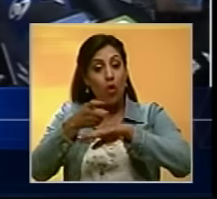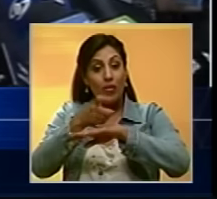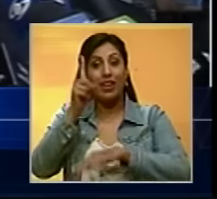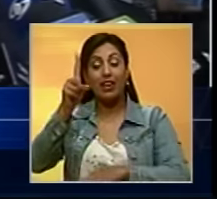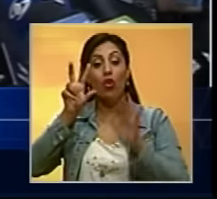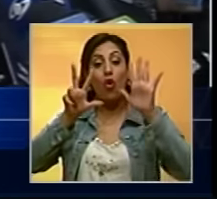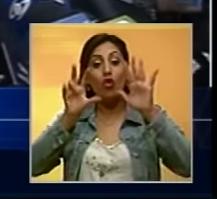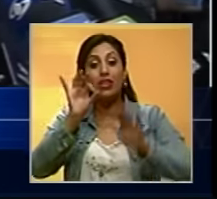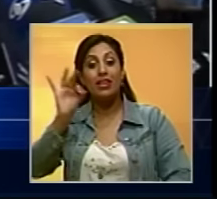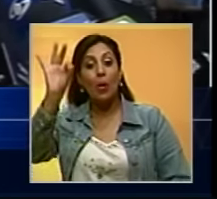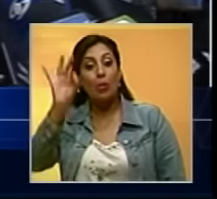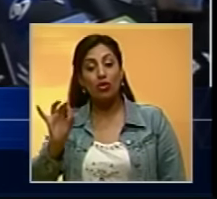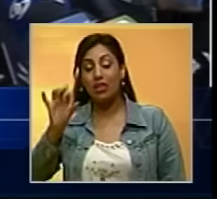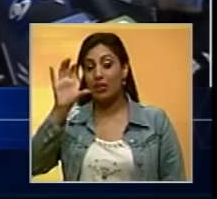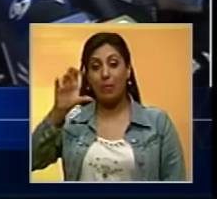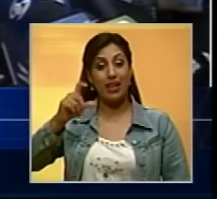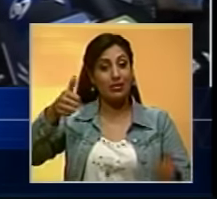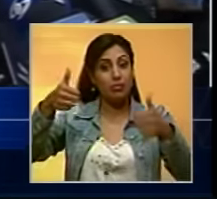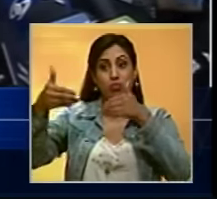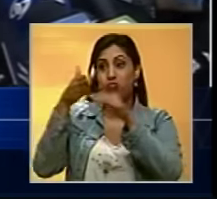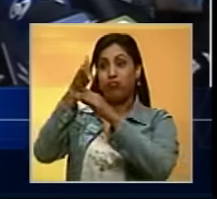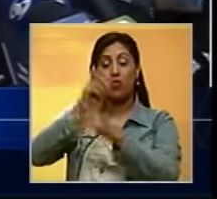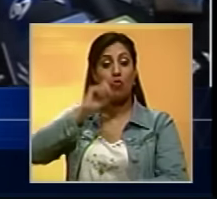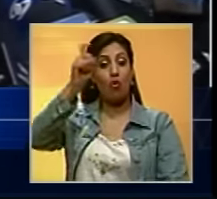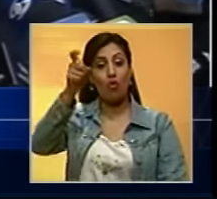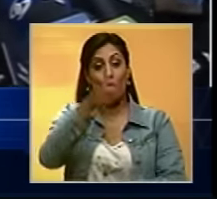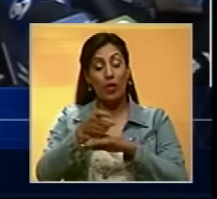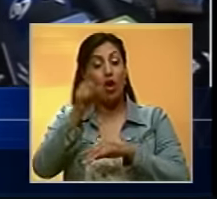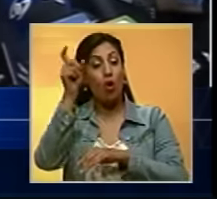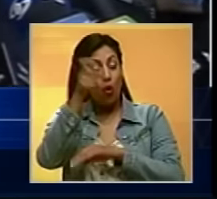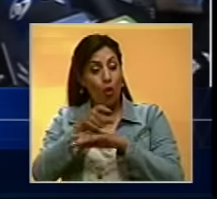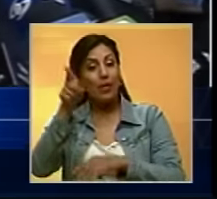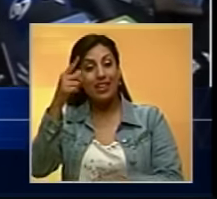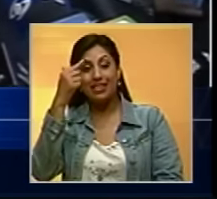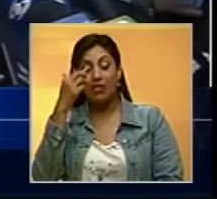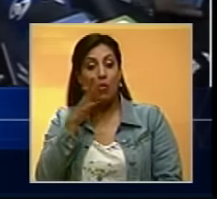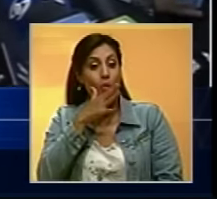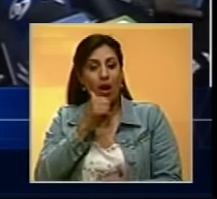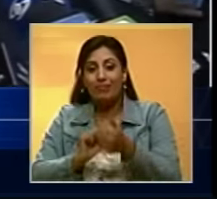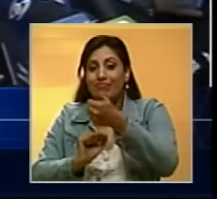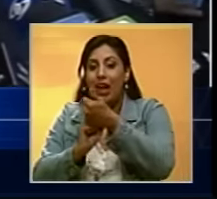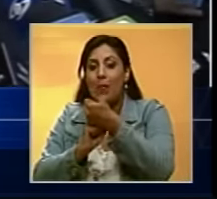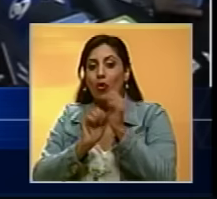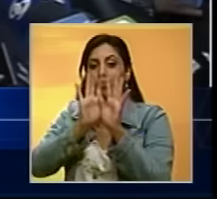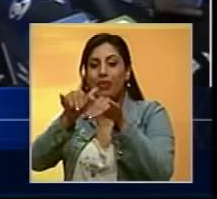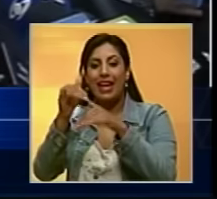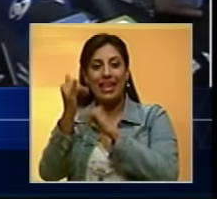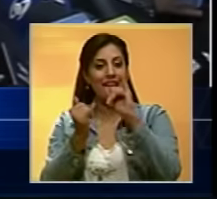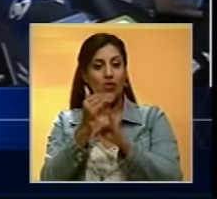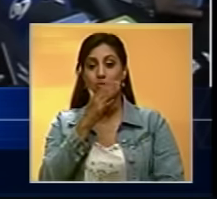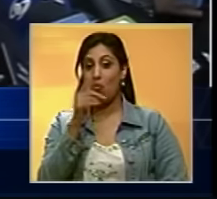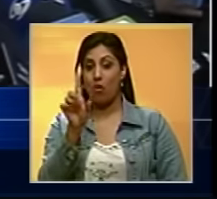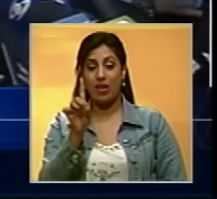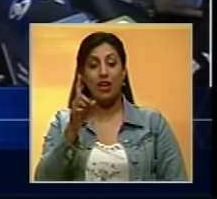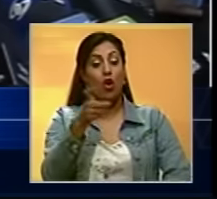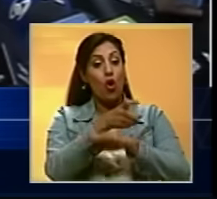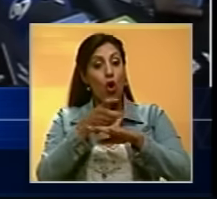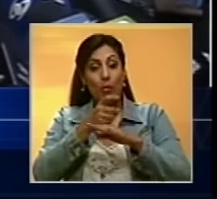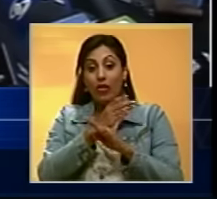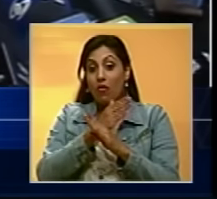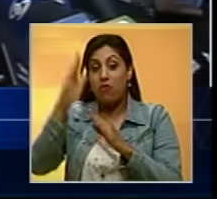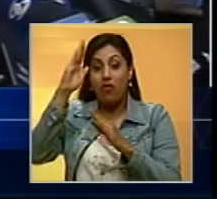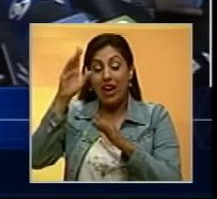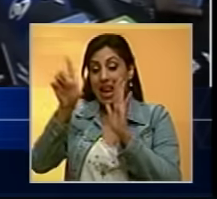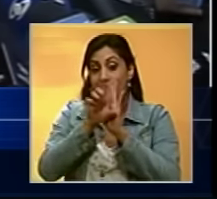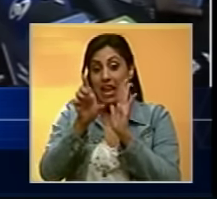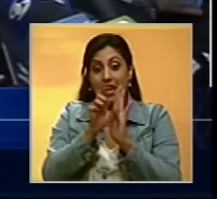tiene % del país en contra el gobierno no tiene respaldo internacional el gobierno está fuera